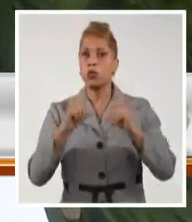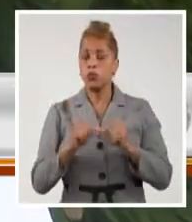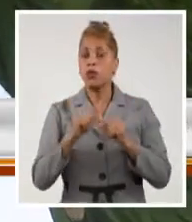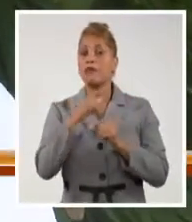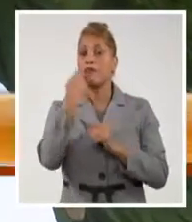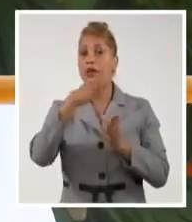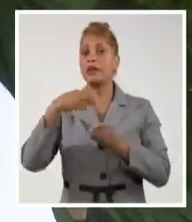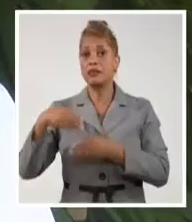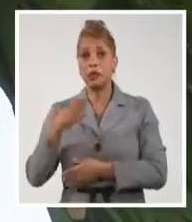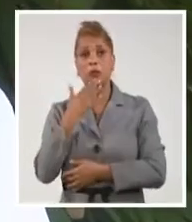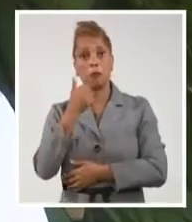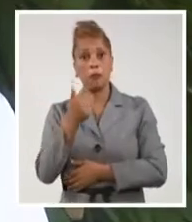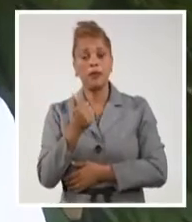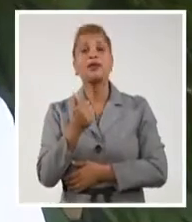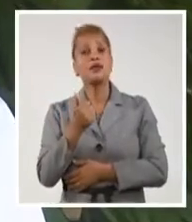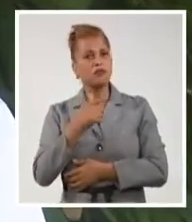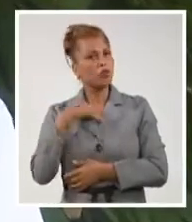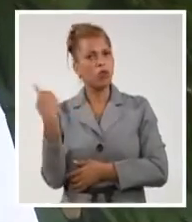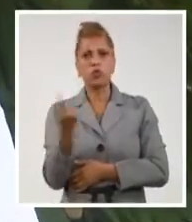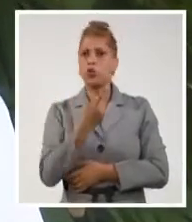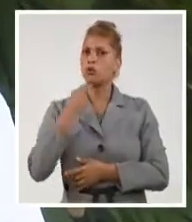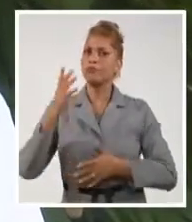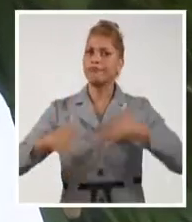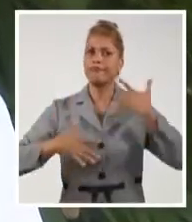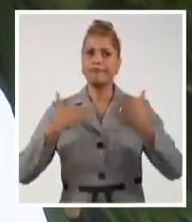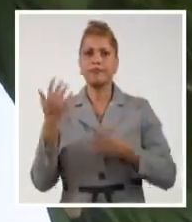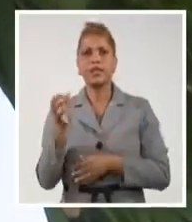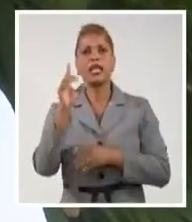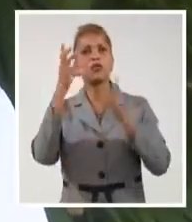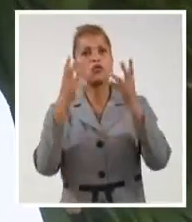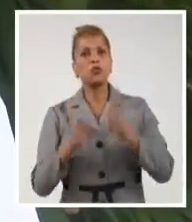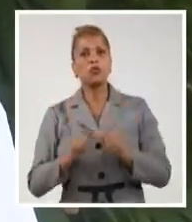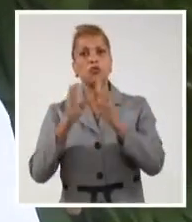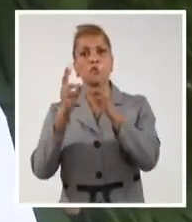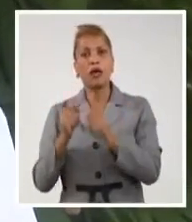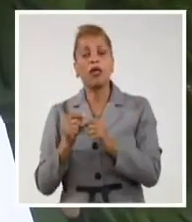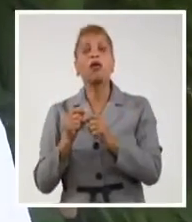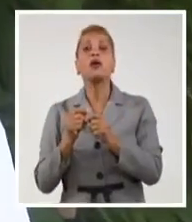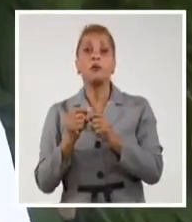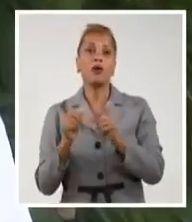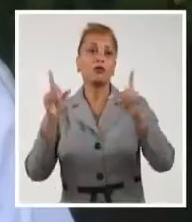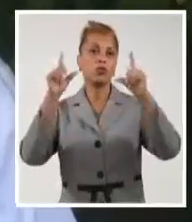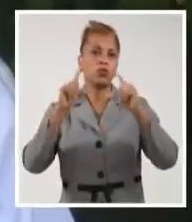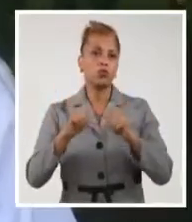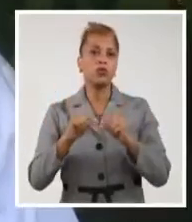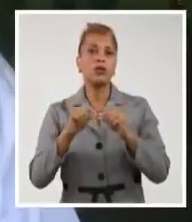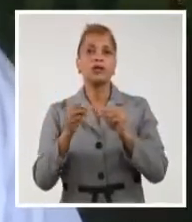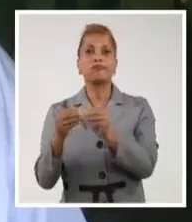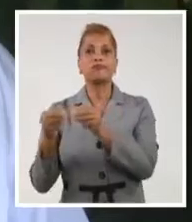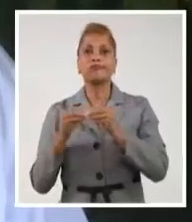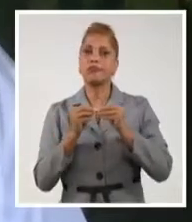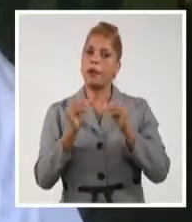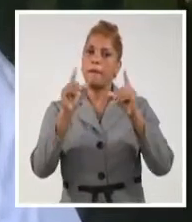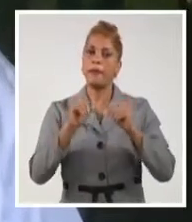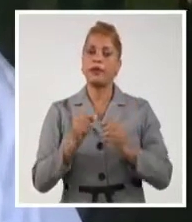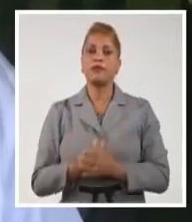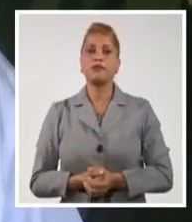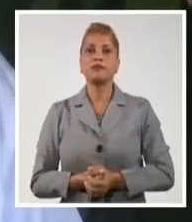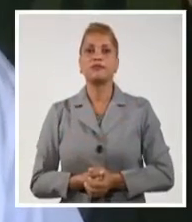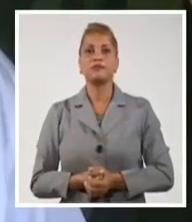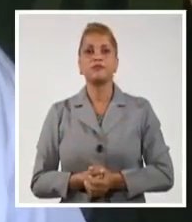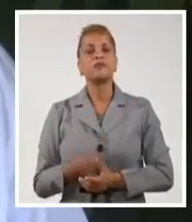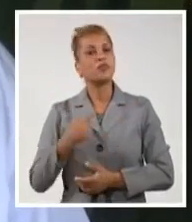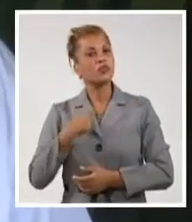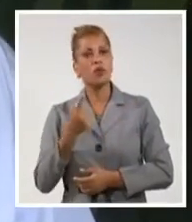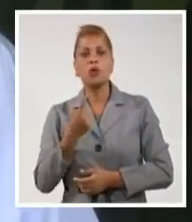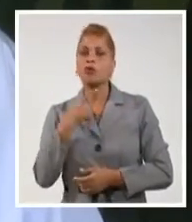fallecidos. Complacida con el resultado del municipio porque la cantidad de contagios disminuyó enormemente. De haber hecho algo por mi provincia y